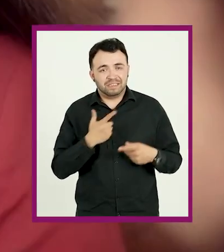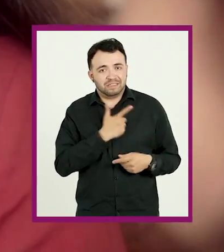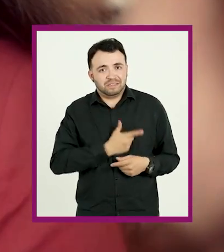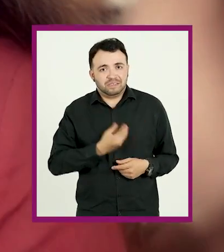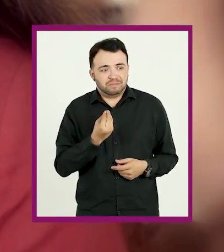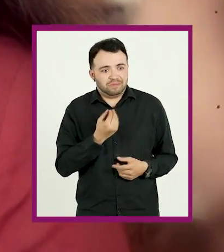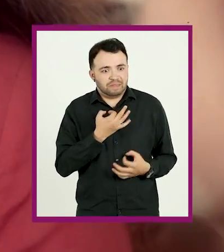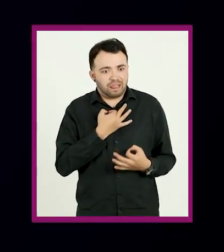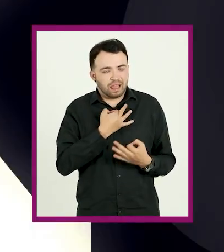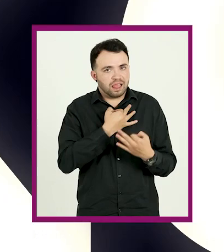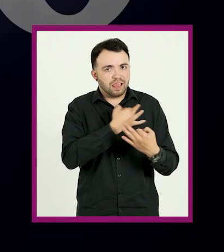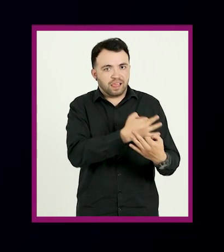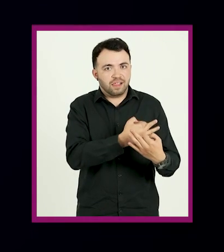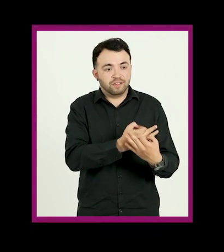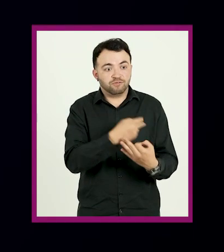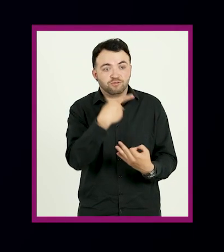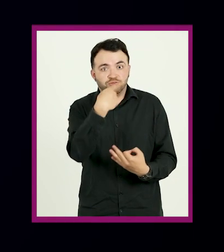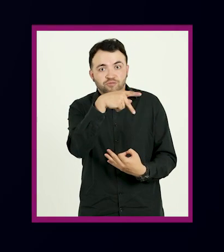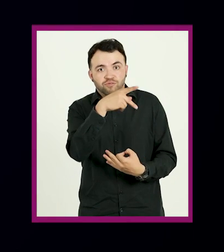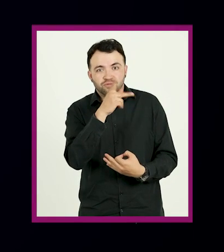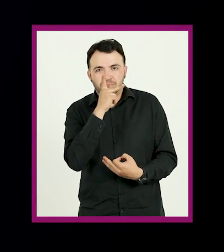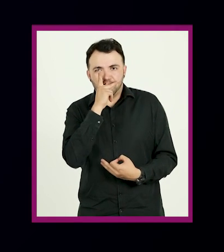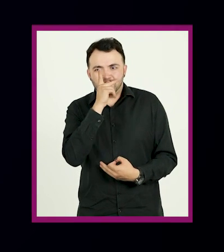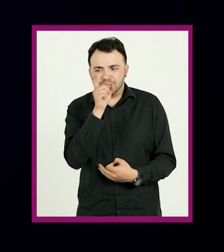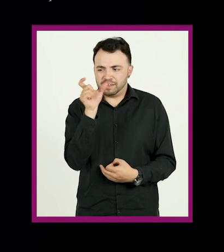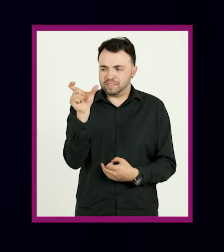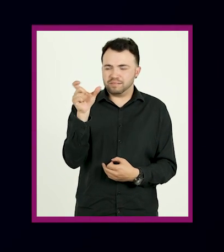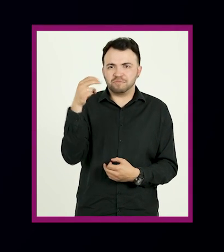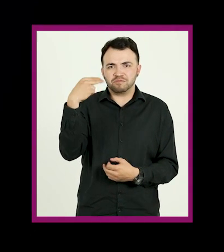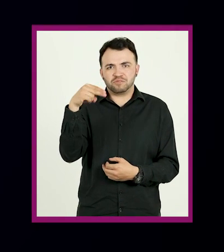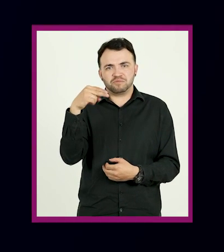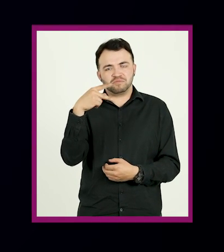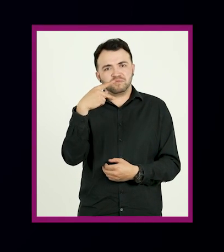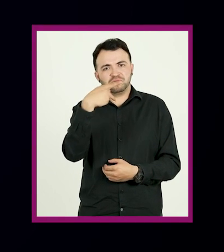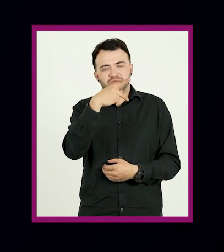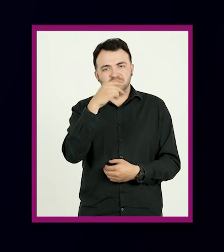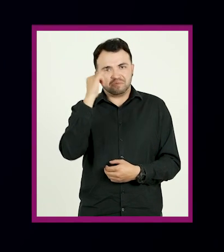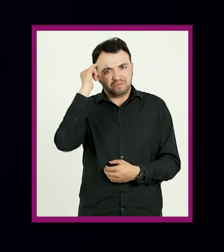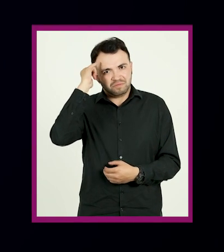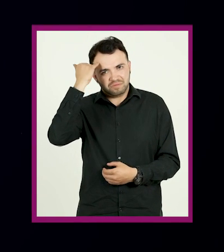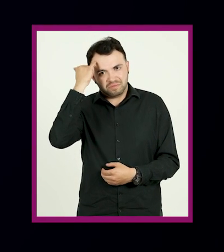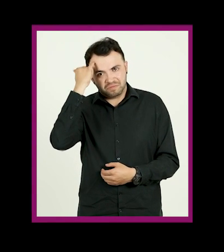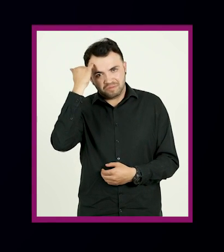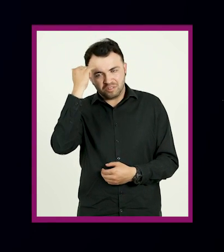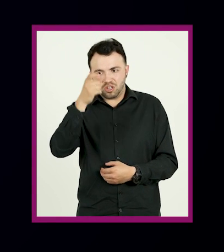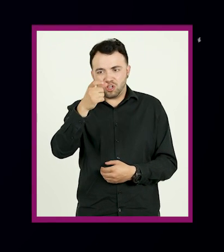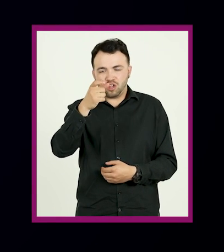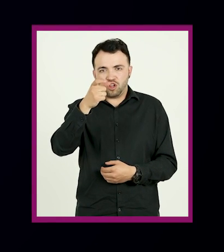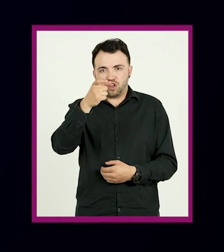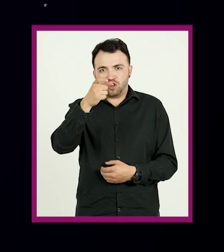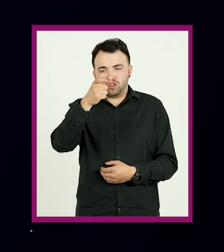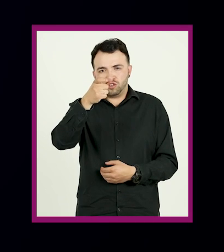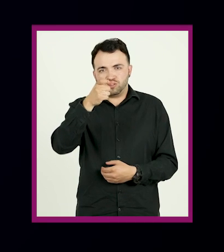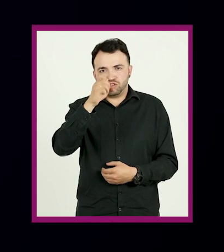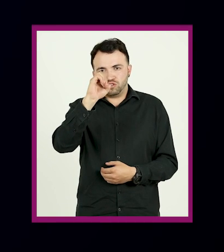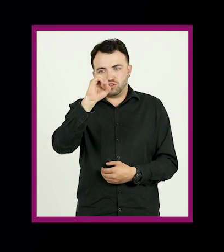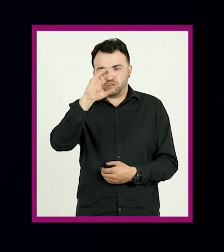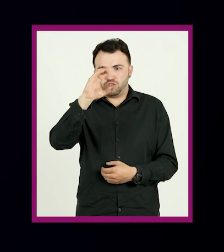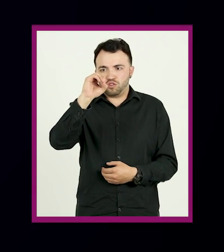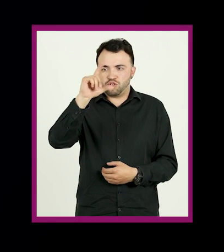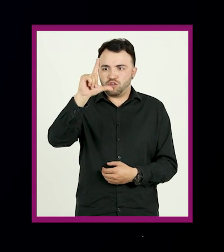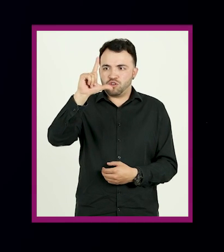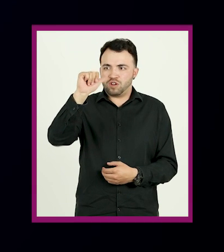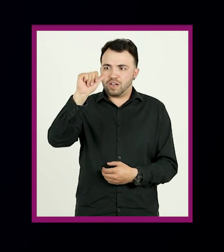personas. El nombre de este manjar viene del náhuatl, xocolatl, combinación de las palabras xocoli, que quiere